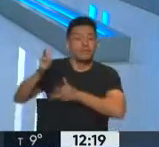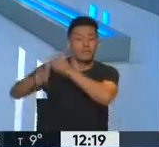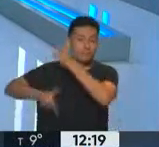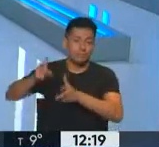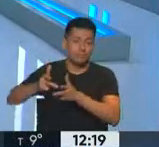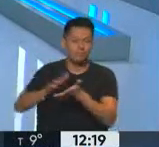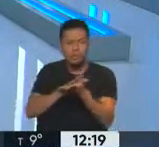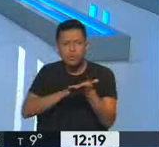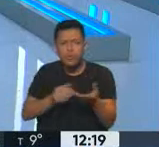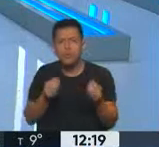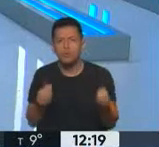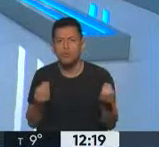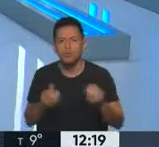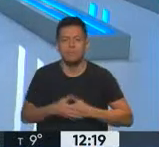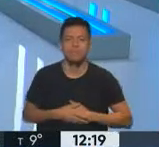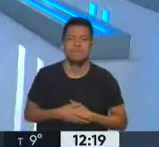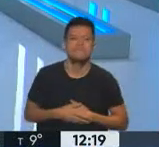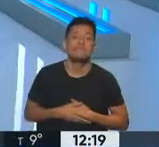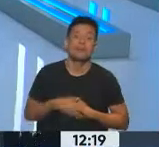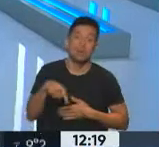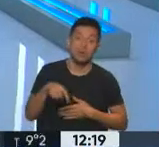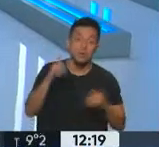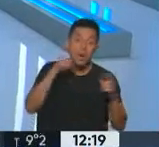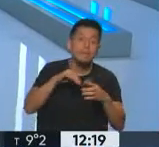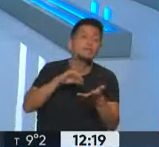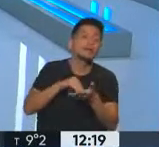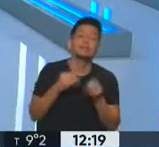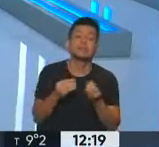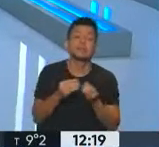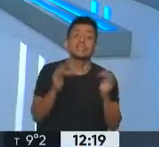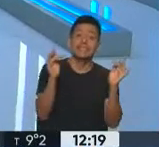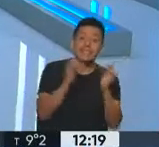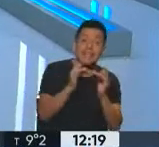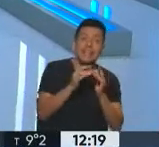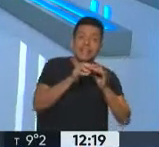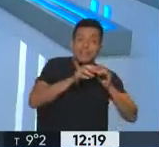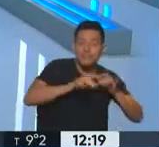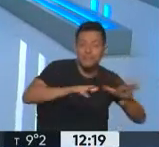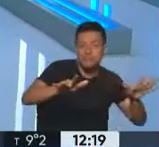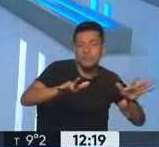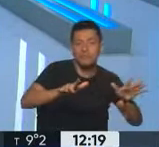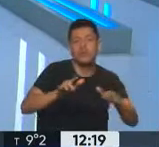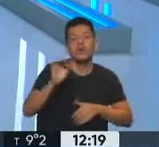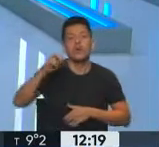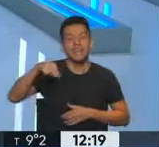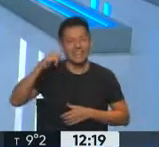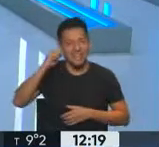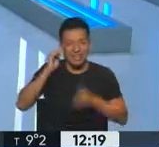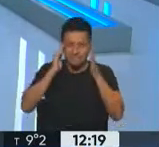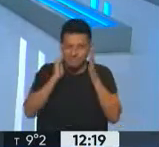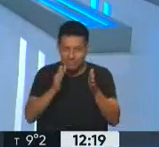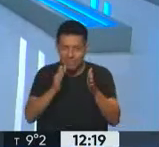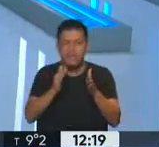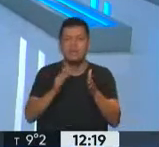encontrar una solución a esta problemática que además ahora se amplifica a través de las redes sociales. ONG que se dedican a esta temática, también